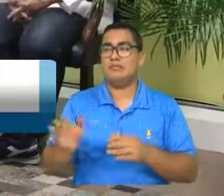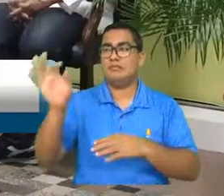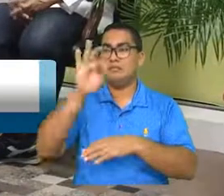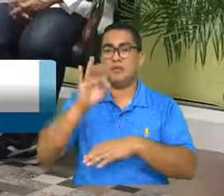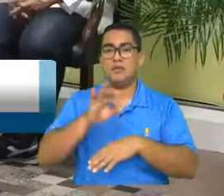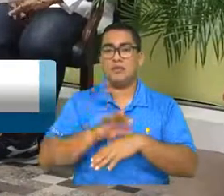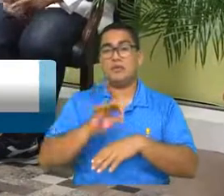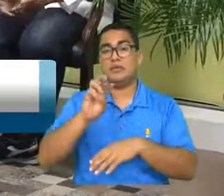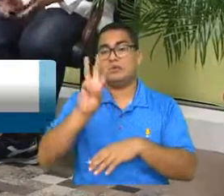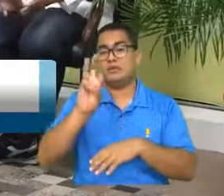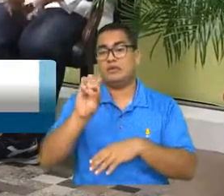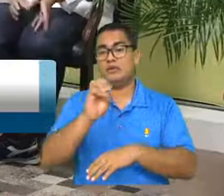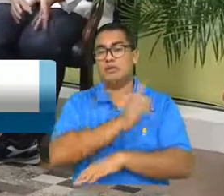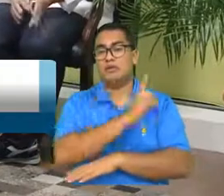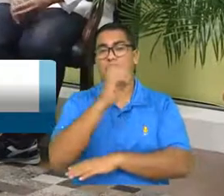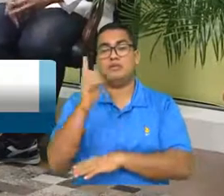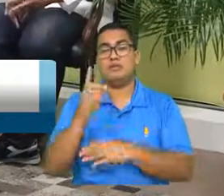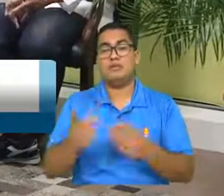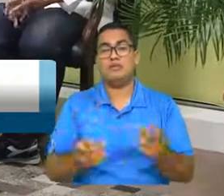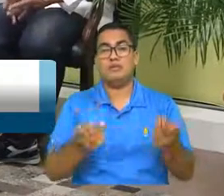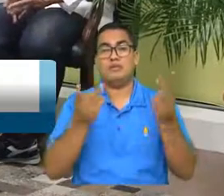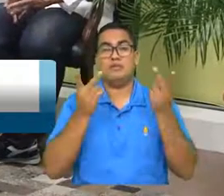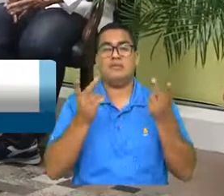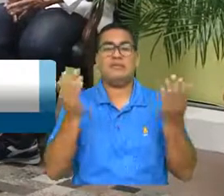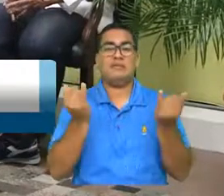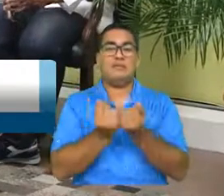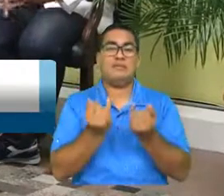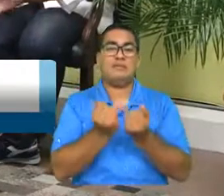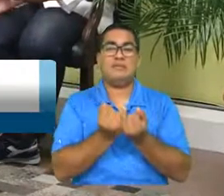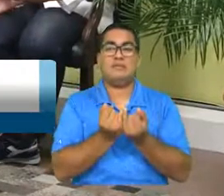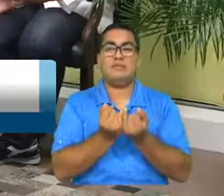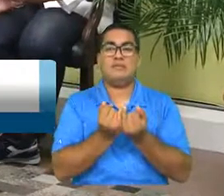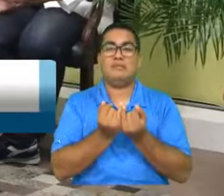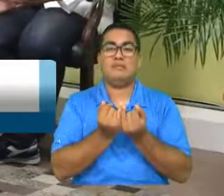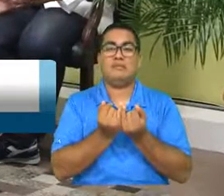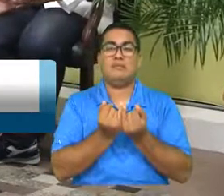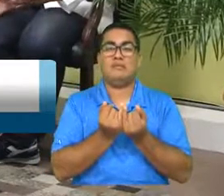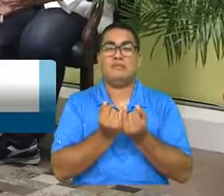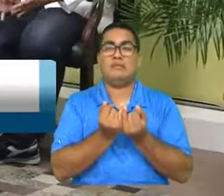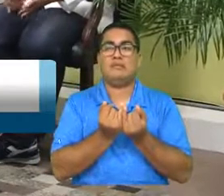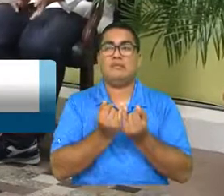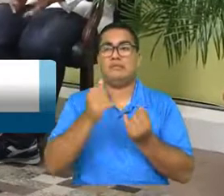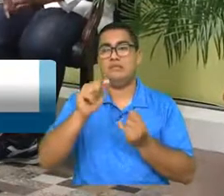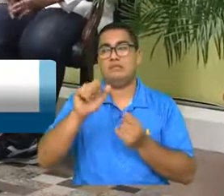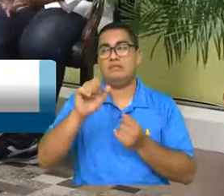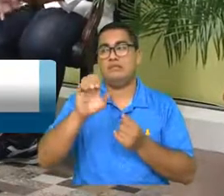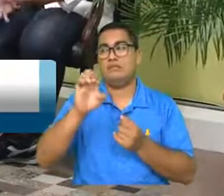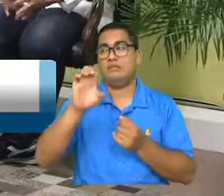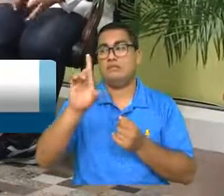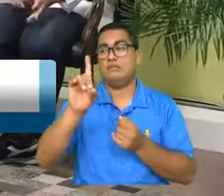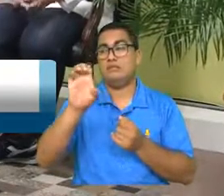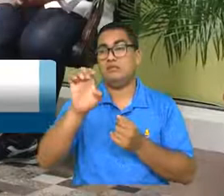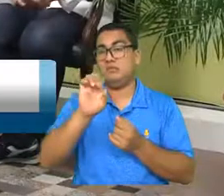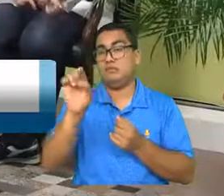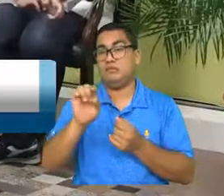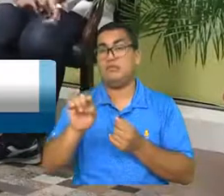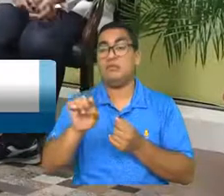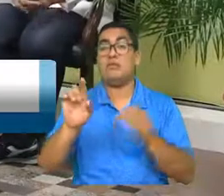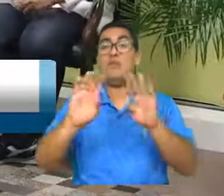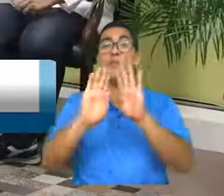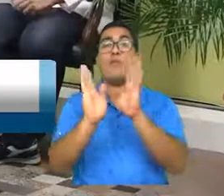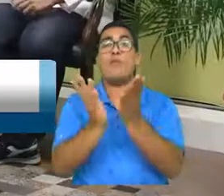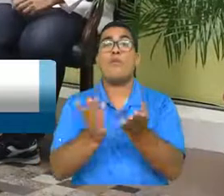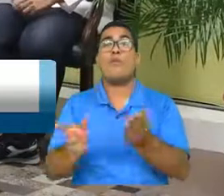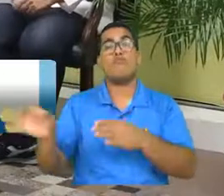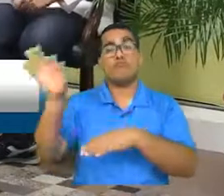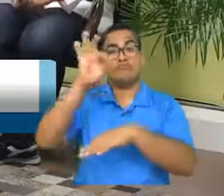30 días, al igual que en el mosquito Aedes, es la hembra la que transmite